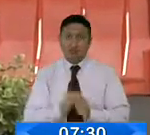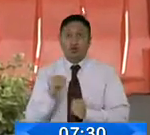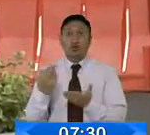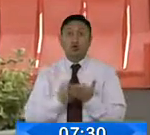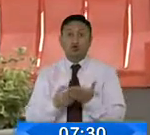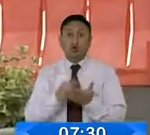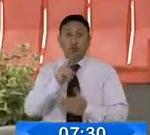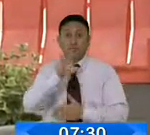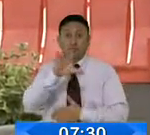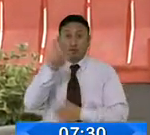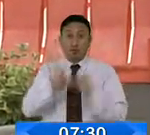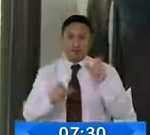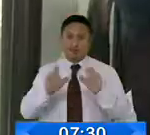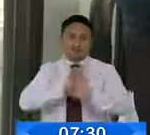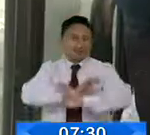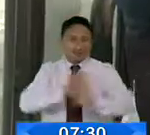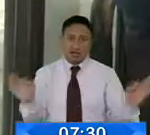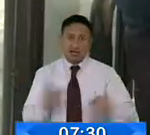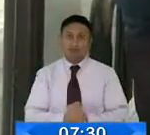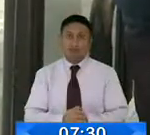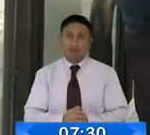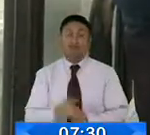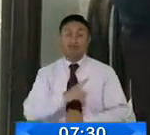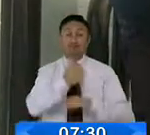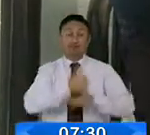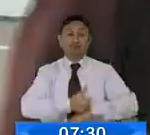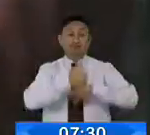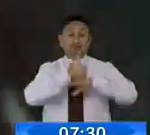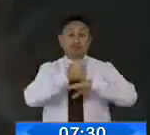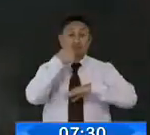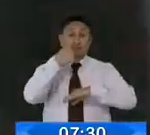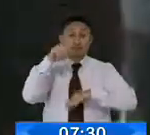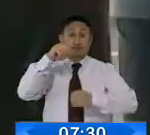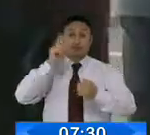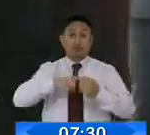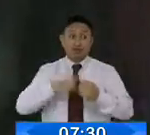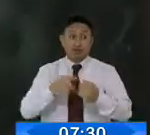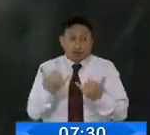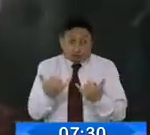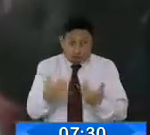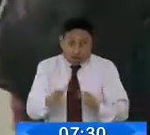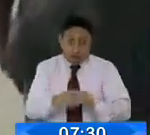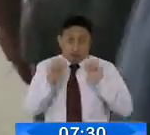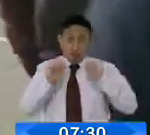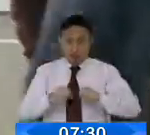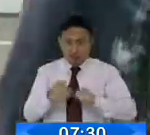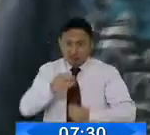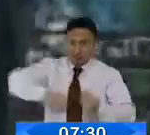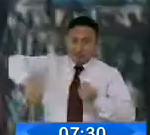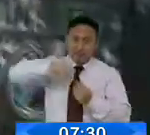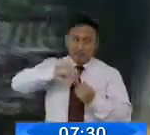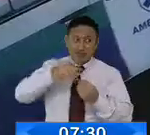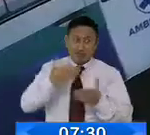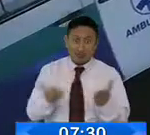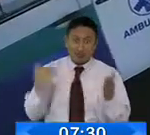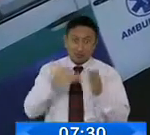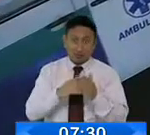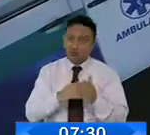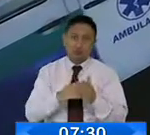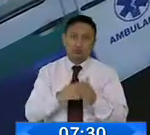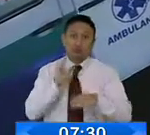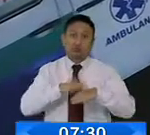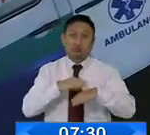hasta 25 personas. Y es que, a decir de las autoridades, la capital aún no estaría en condiciones de regresar a la normalidad. Debido al